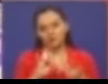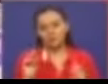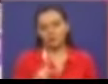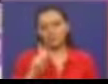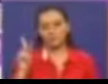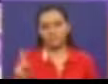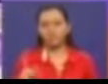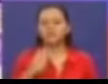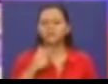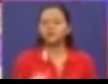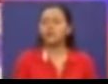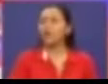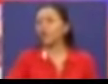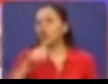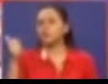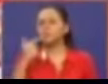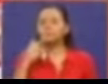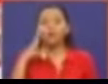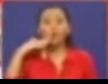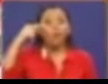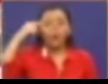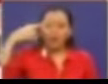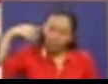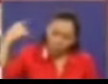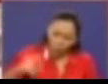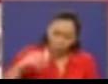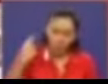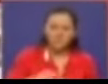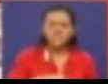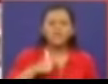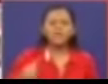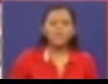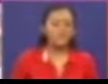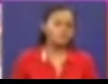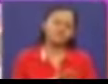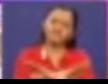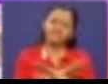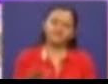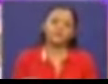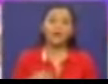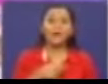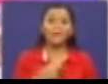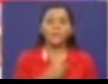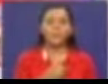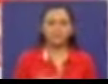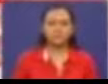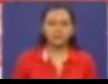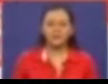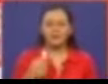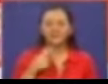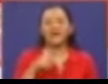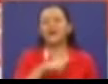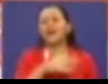está endeudando! Le debemos de todo a los chinos. El chiste, ¿no? El presidente va a hacer los pantalones. Bueno, si ¿sí se acuerdan del chiste,